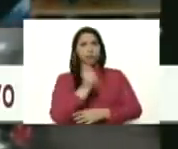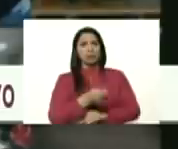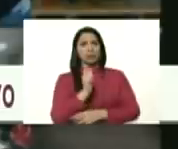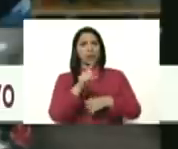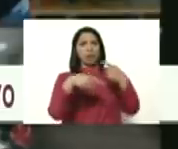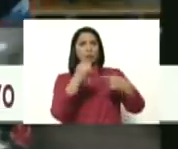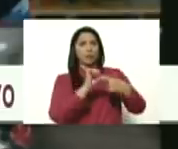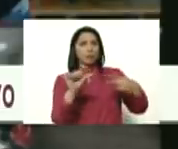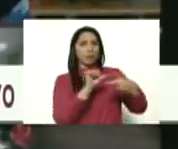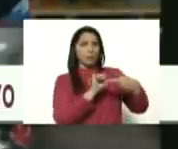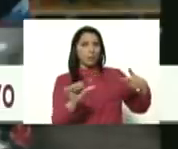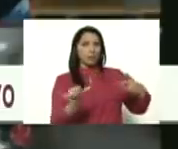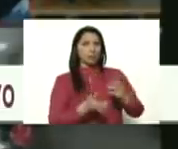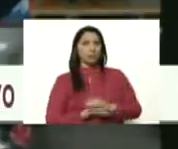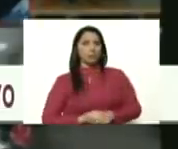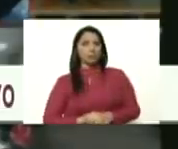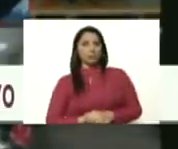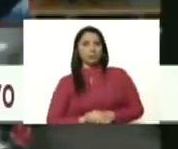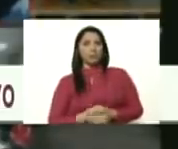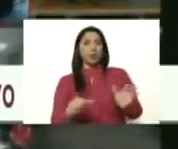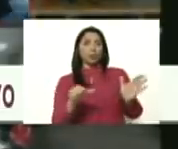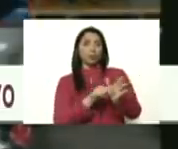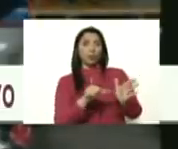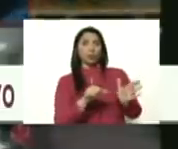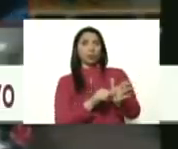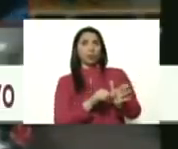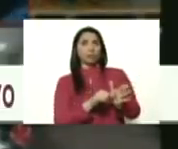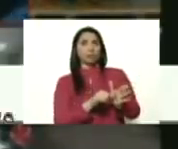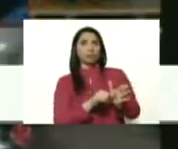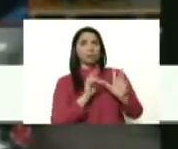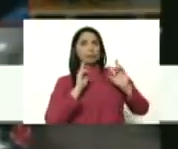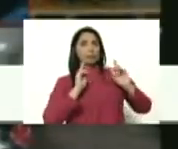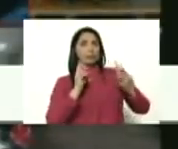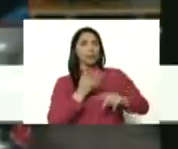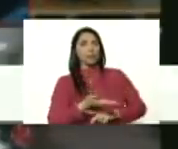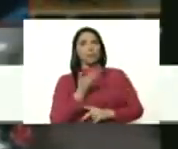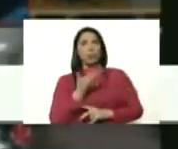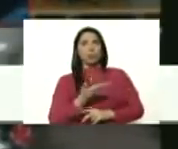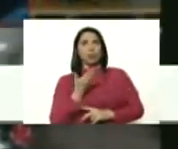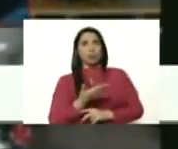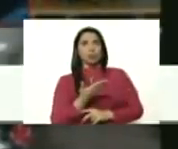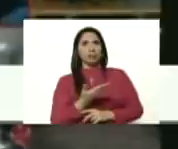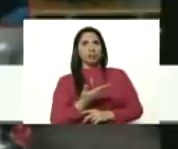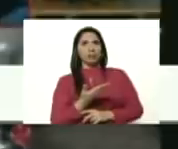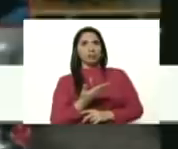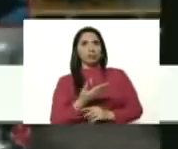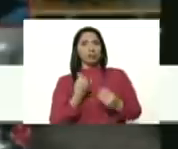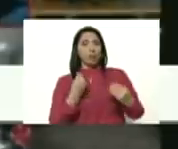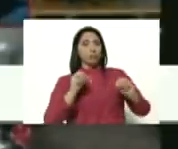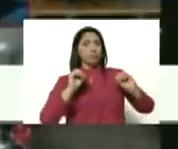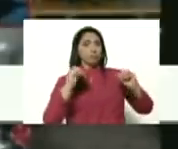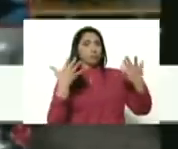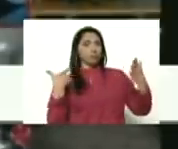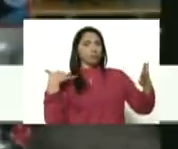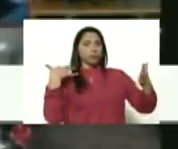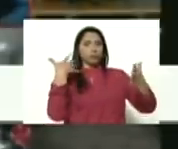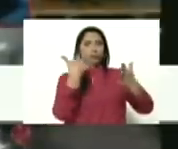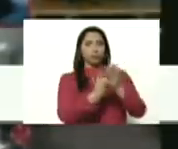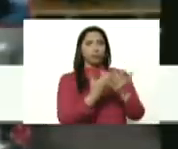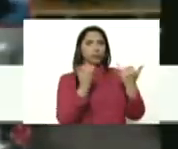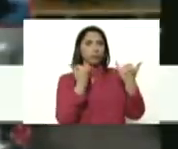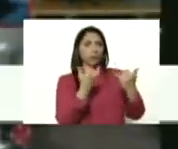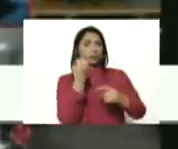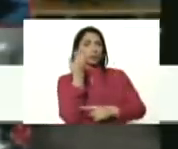viene, donde se tratarán aspectos importantes y trascendentes, como los que ha logrado venir tratando la Asamblea